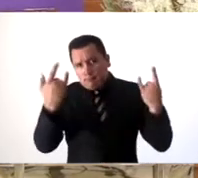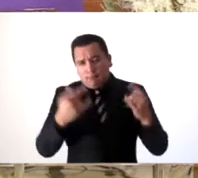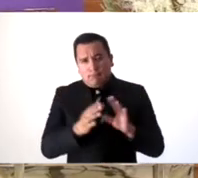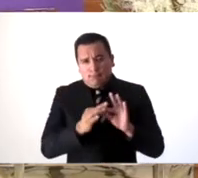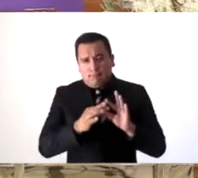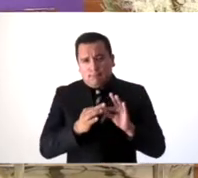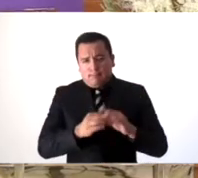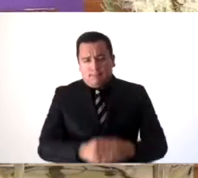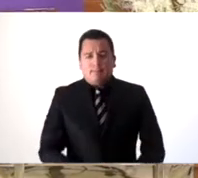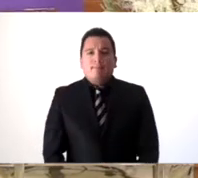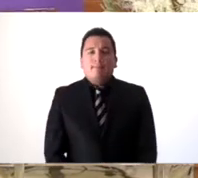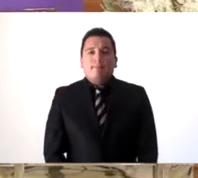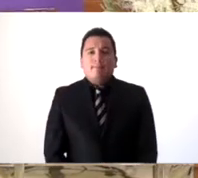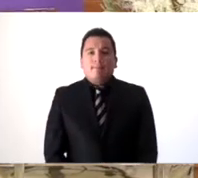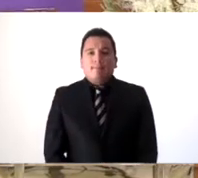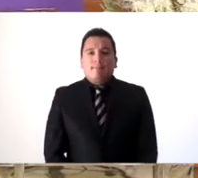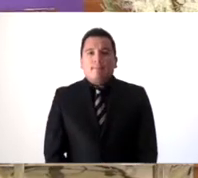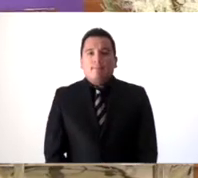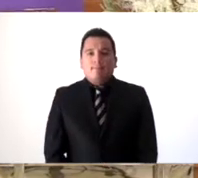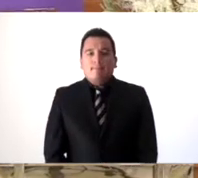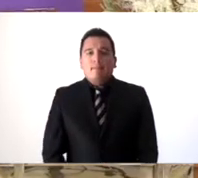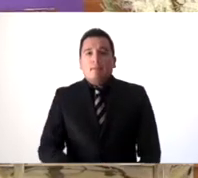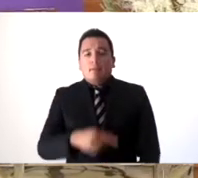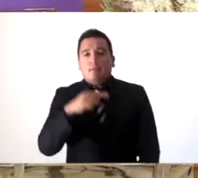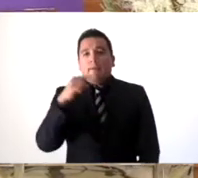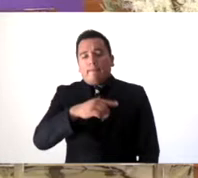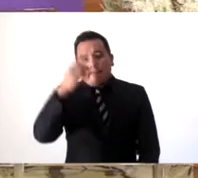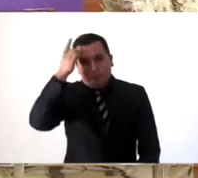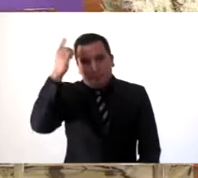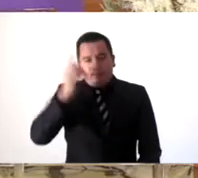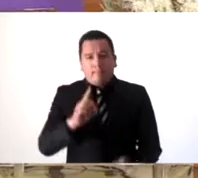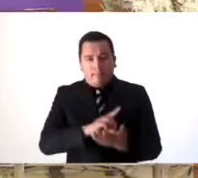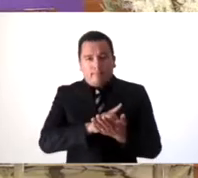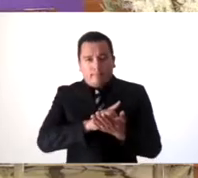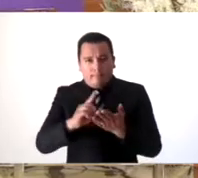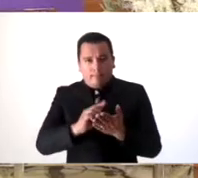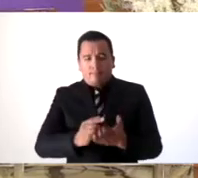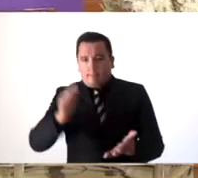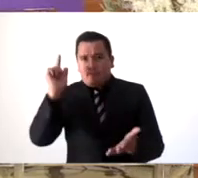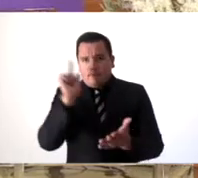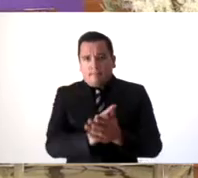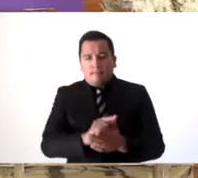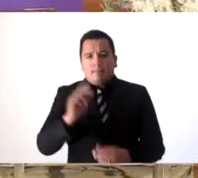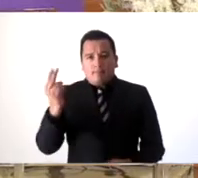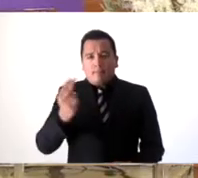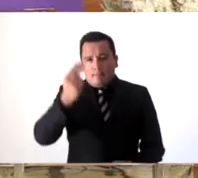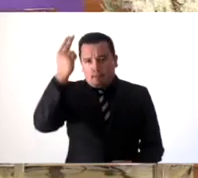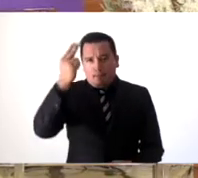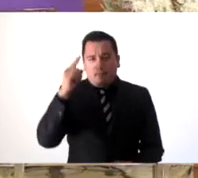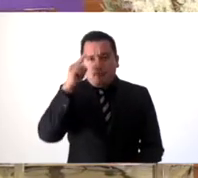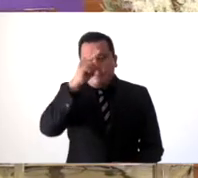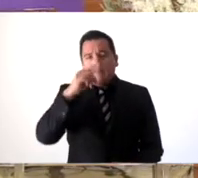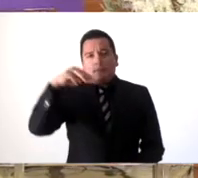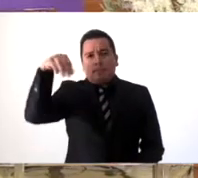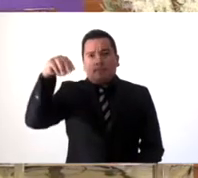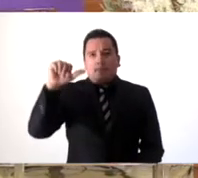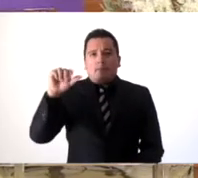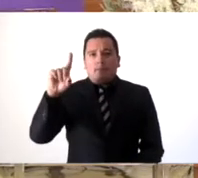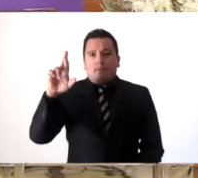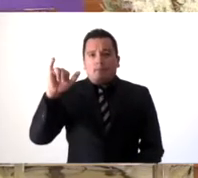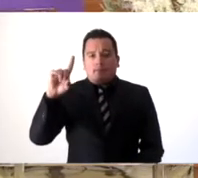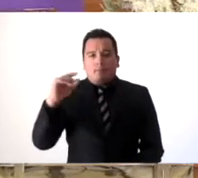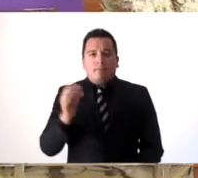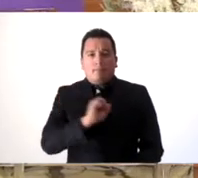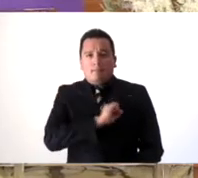poco del resumen profesional del doctor Astudillo. Él es doctor en Derecho Constitucional por la Universidad Complutense de